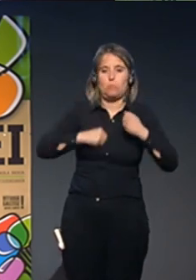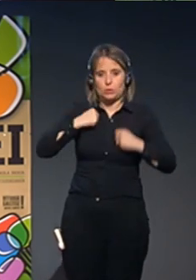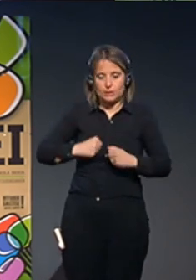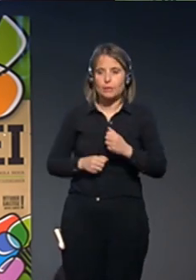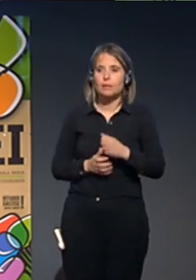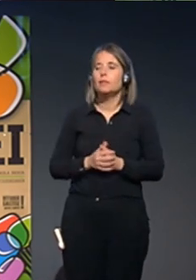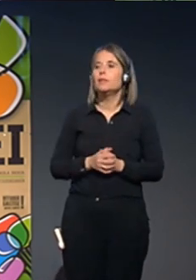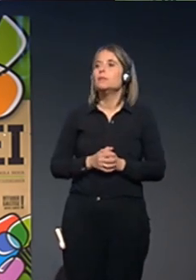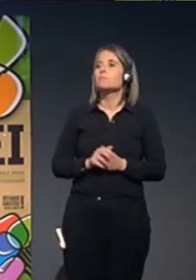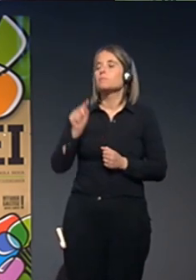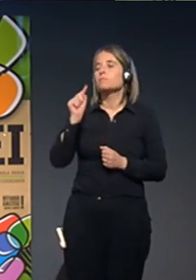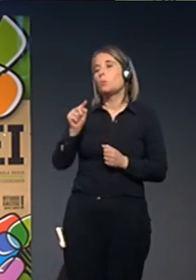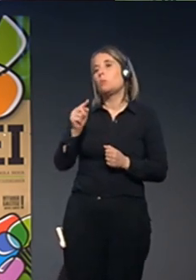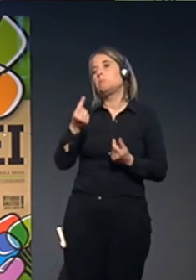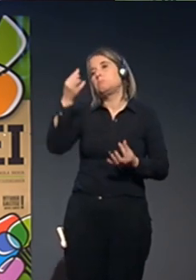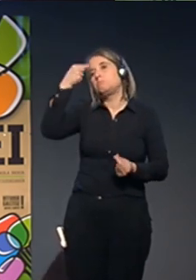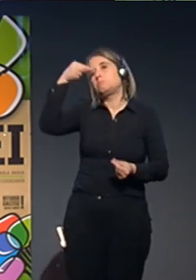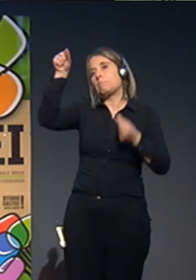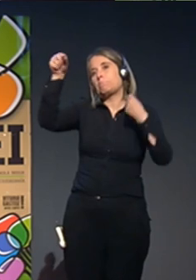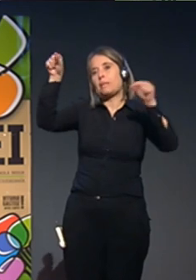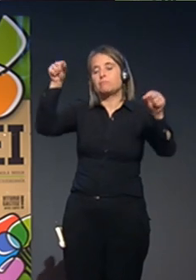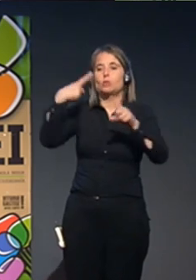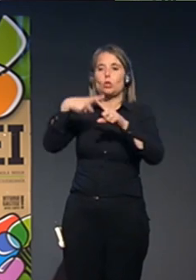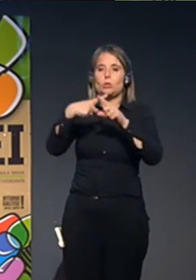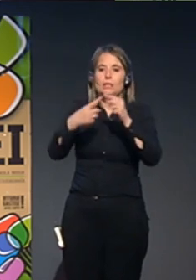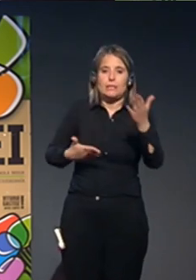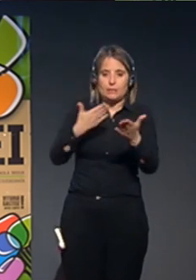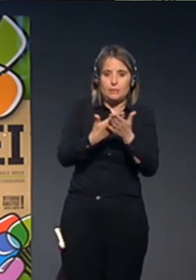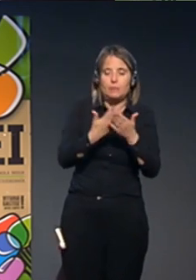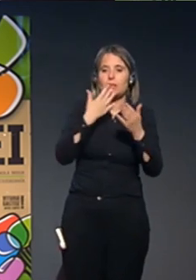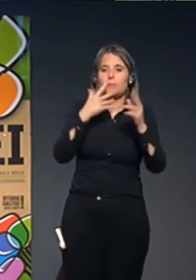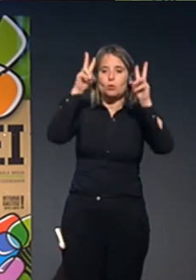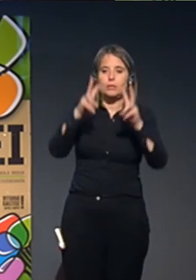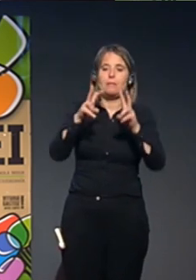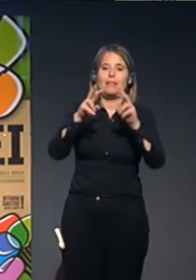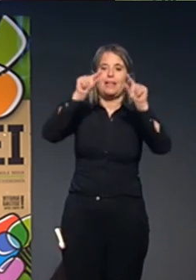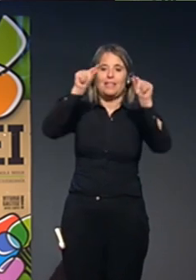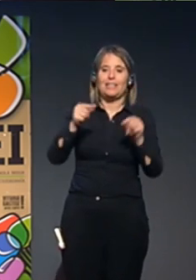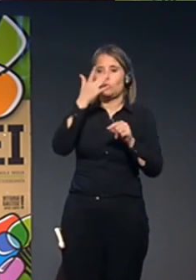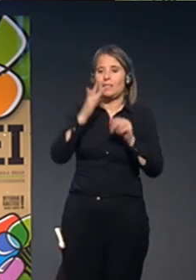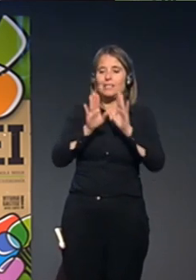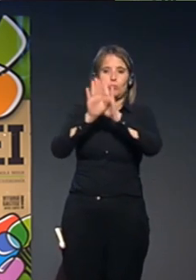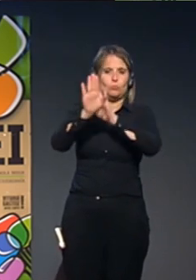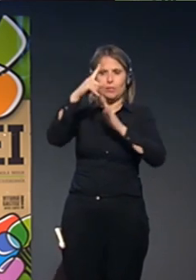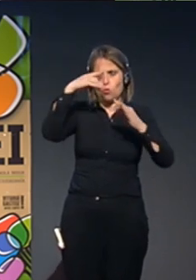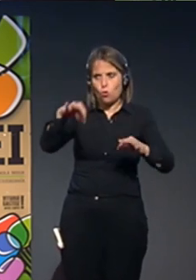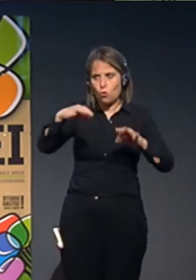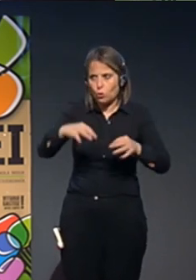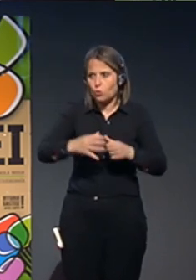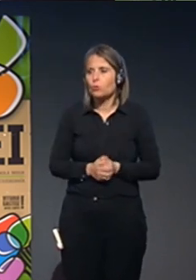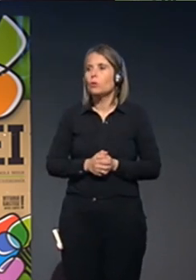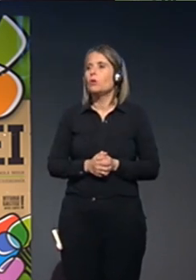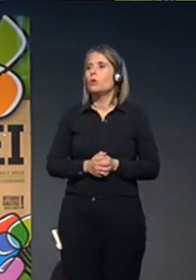eh has dado unas pinceladas de cosas que se están pidiendo como el tema de las cláusulas de Espejo que me parece totalmente razonable